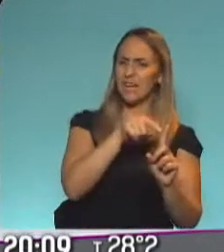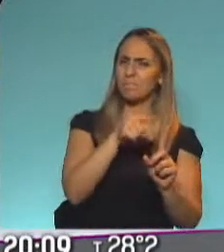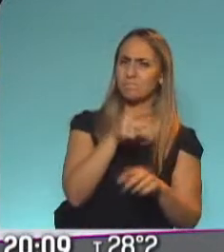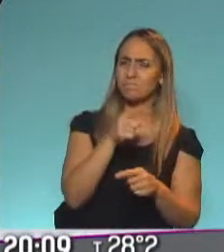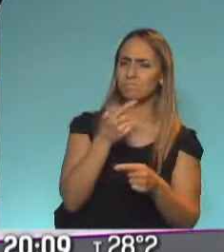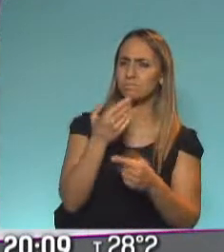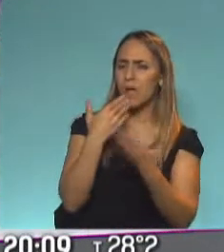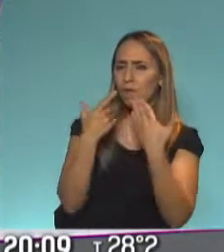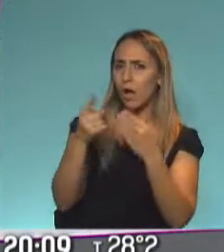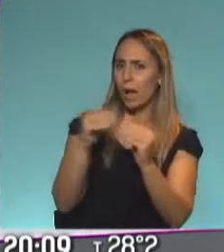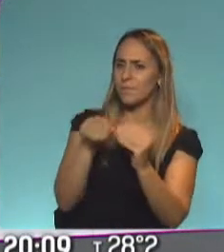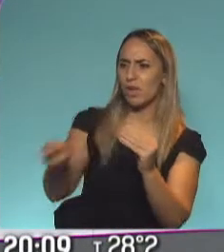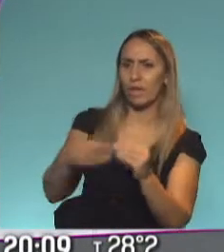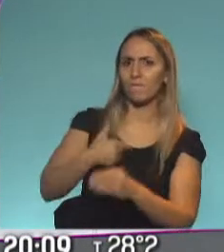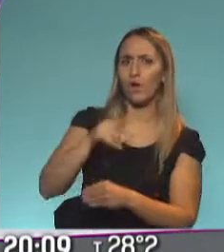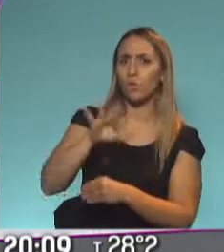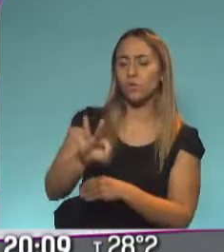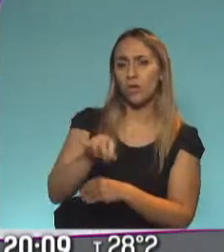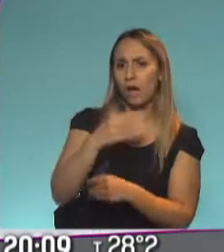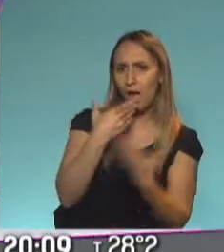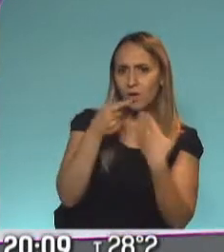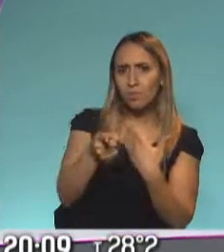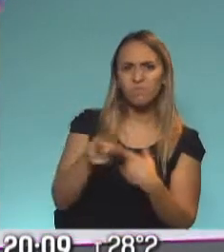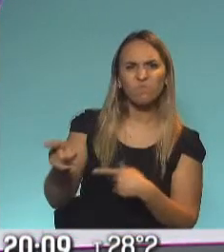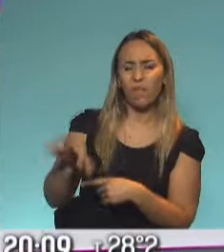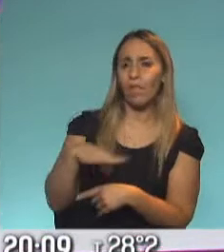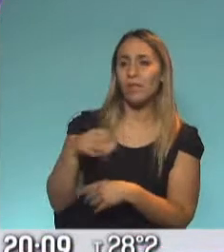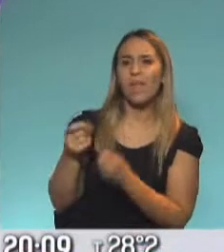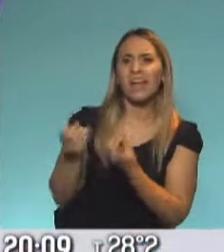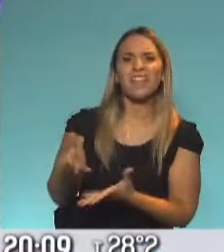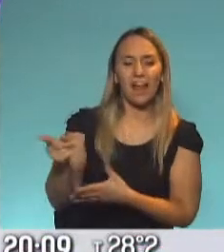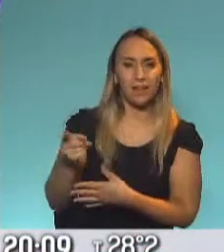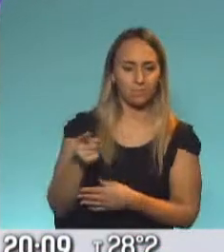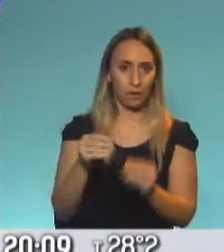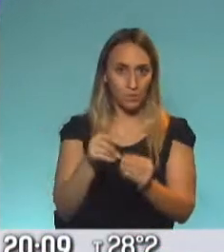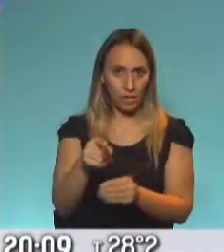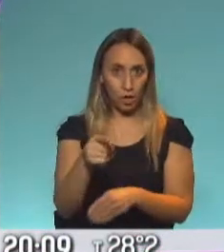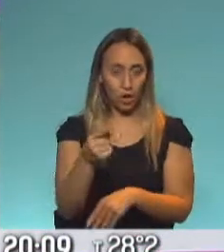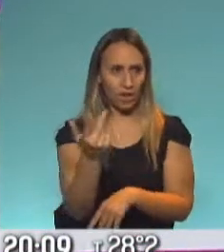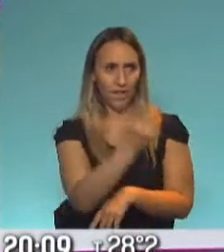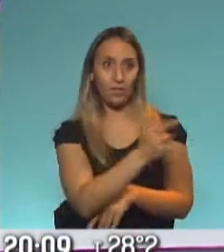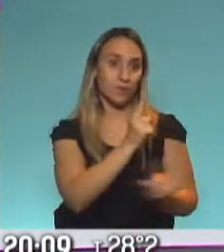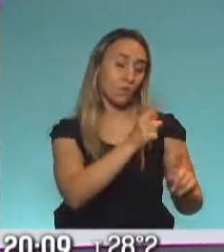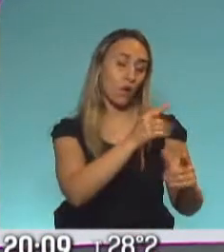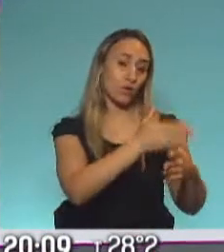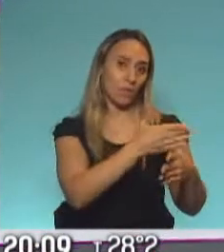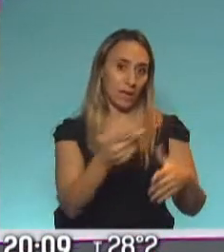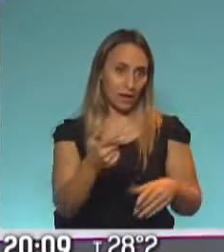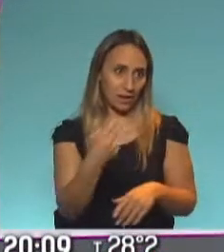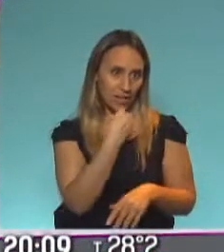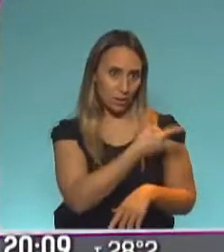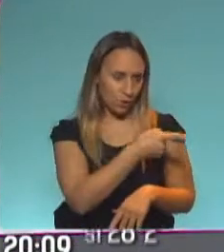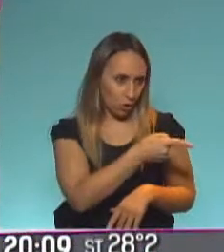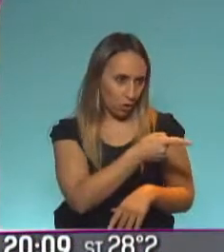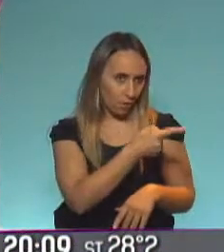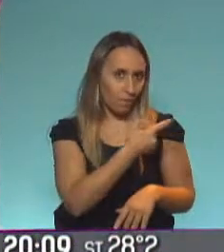Facundo, preguntándole qué era de la vida de Facundo, y el amigo le dijo a la que era la novia: pero no está con